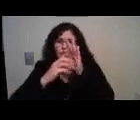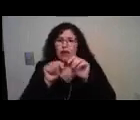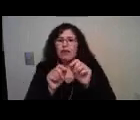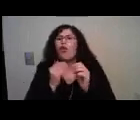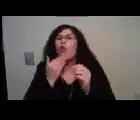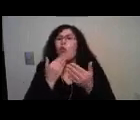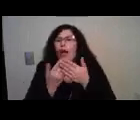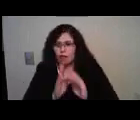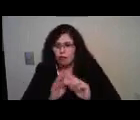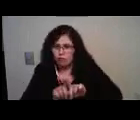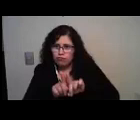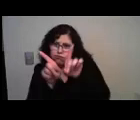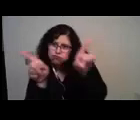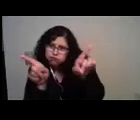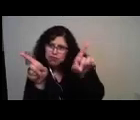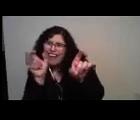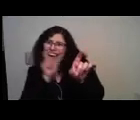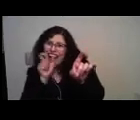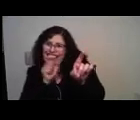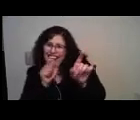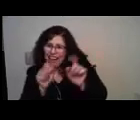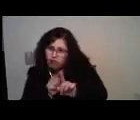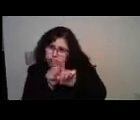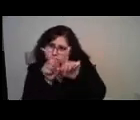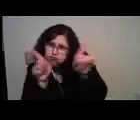arterias porque ahí la pared arterial tiene